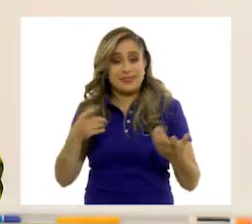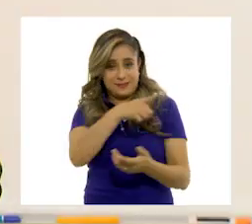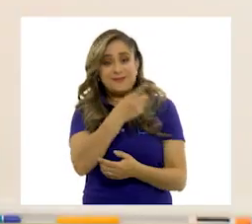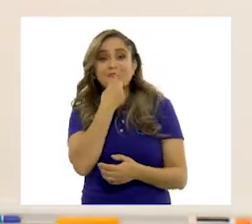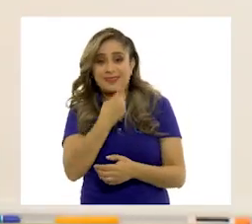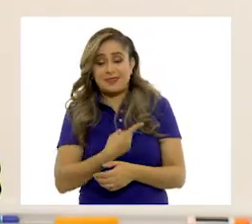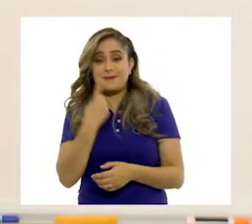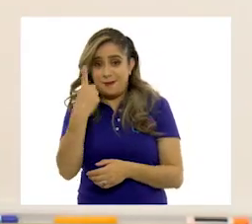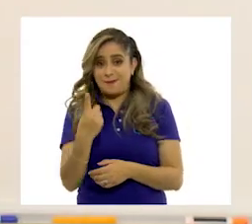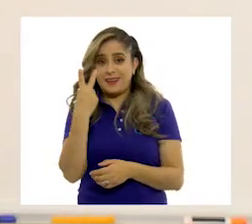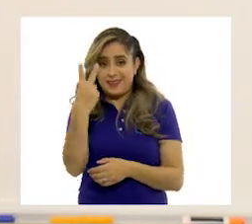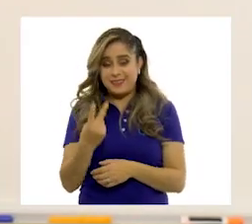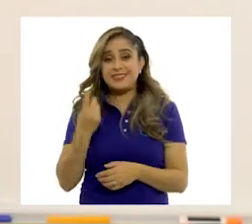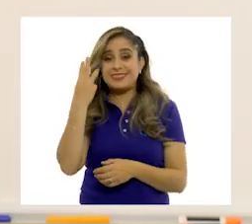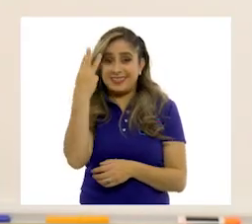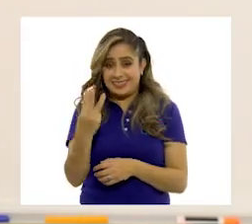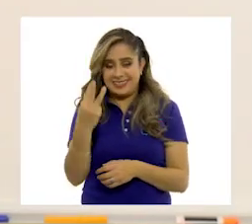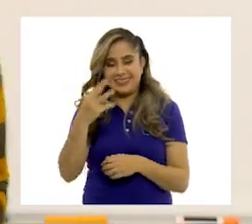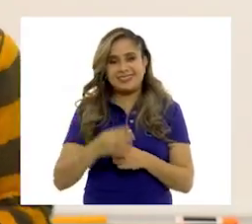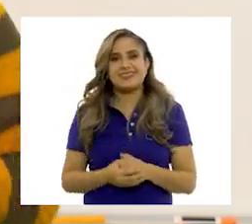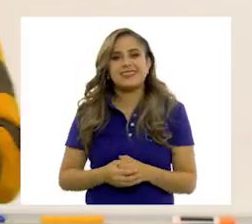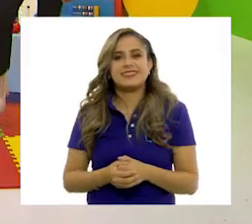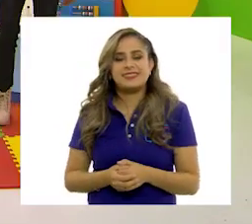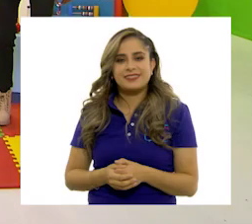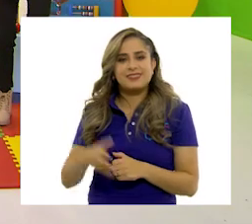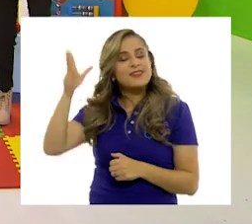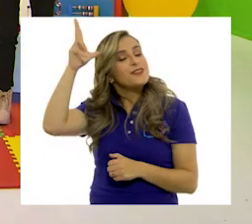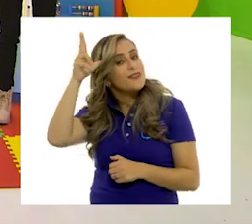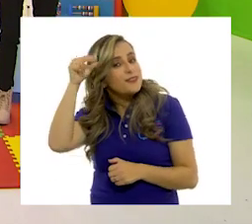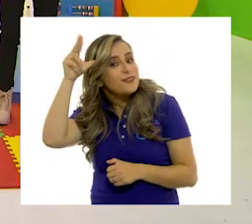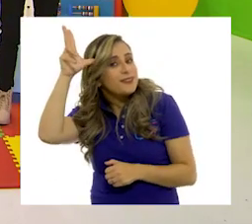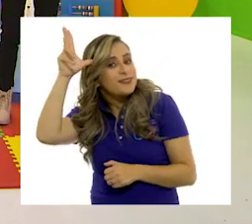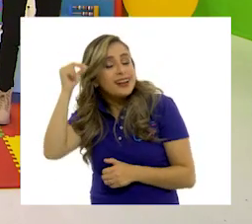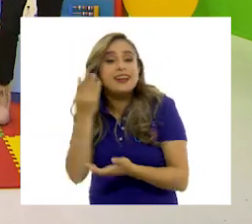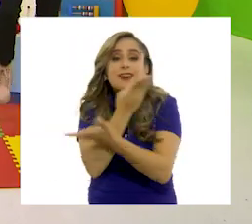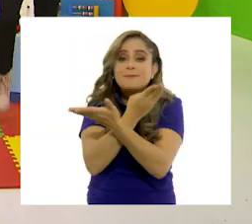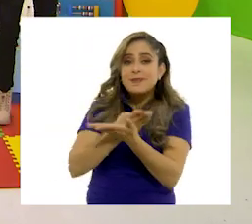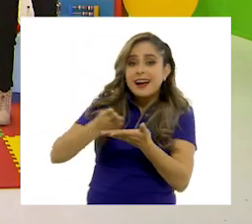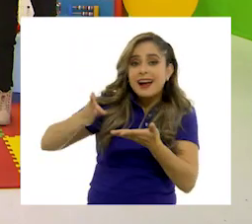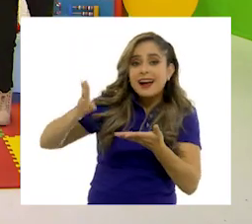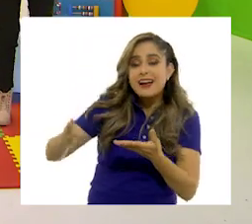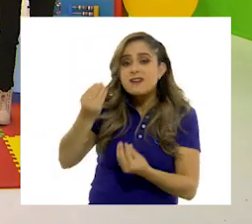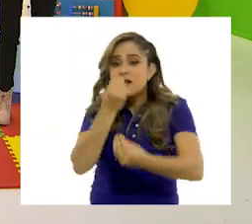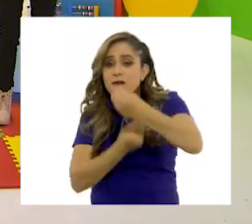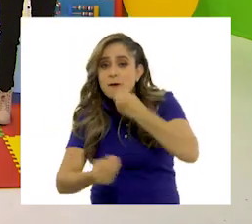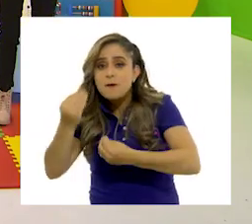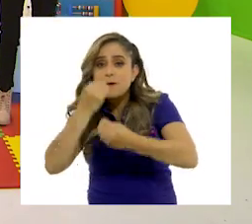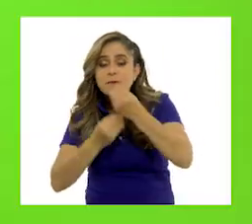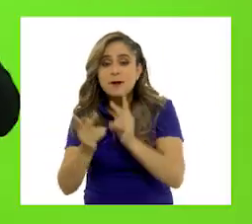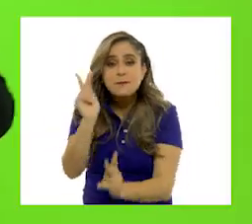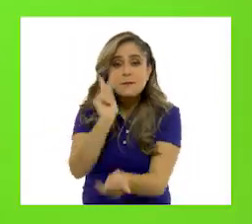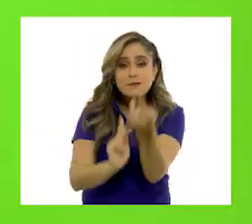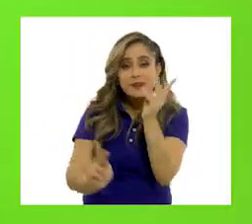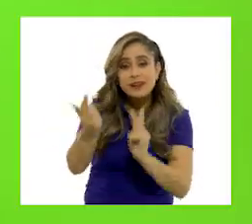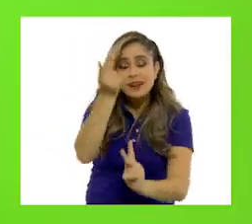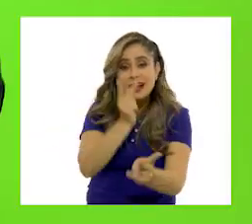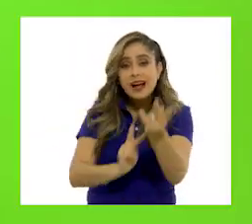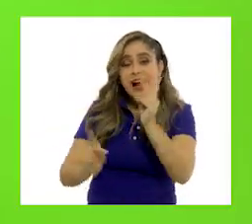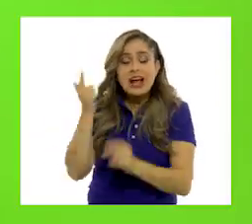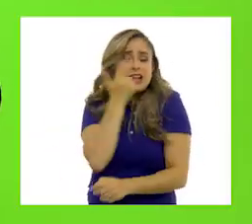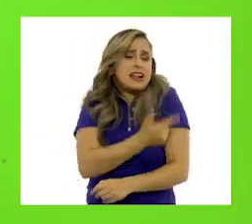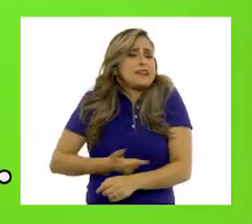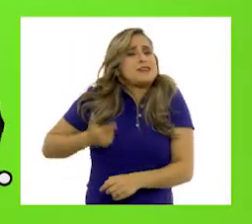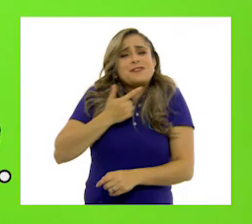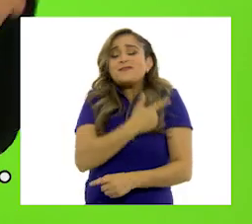Pablo. bien. 1, 2, 3. Conejito blanco come maleza y le